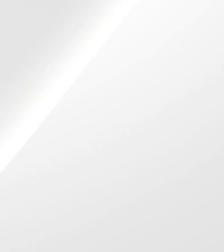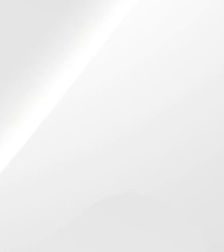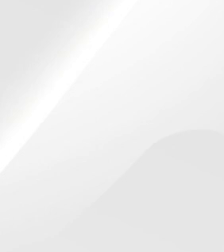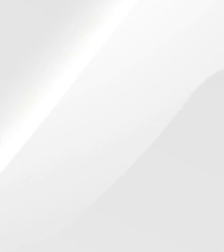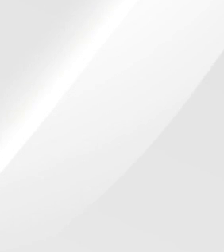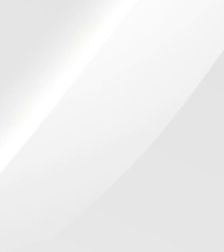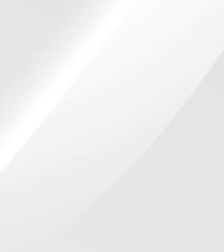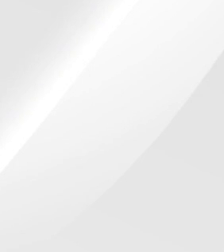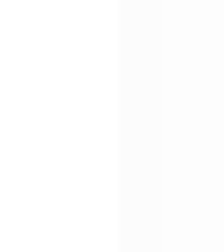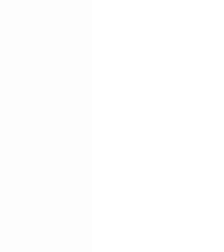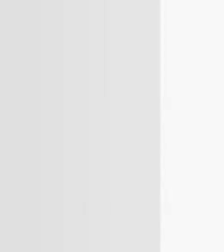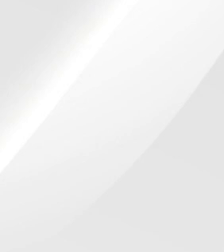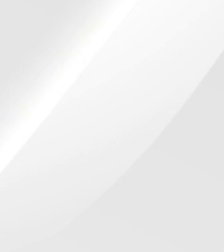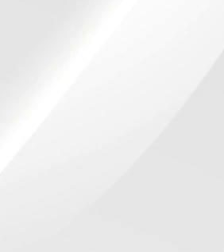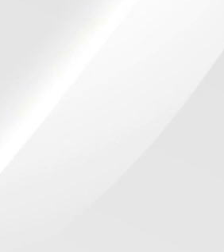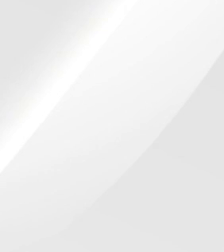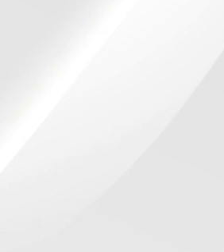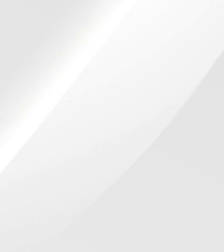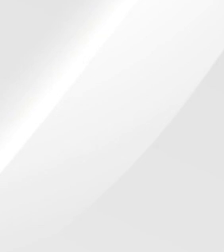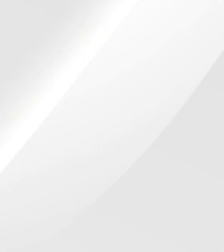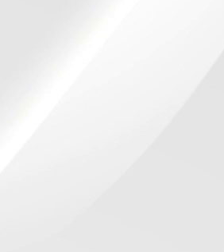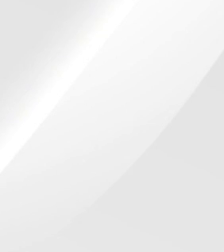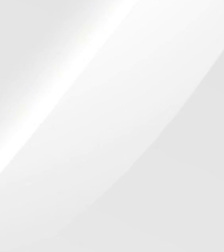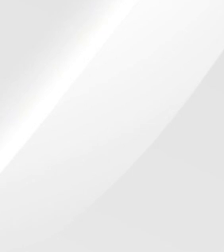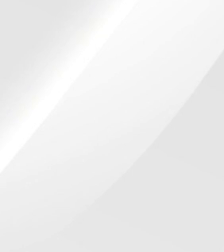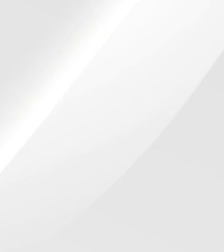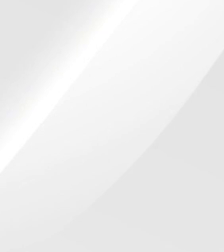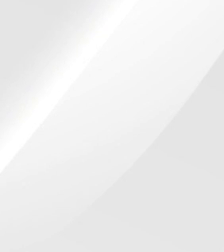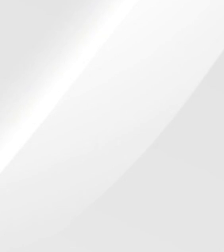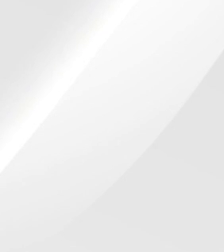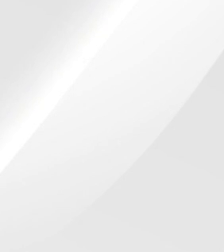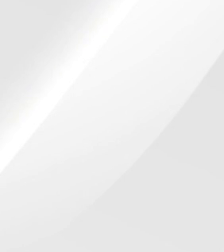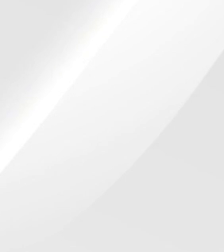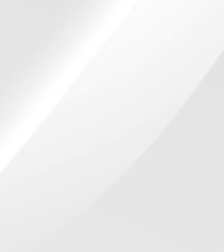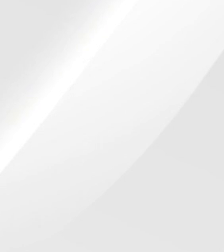instituto nacional de transparencia acceso a la información y su sección de datos personales